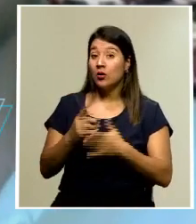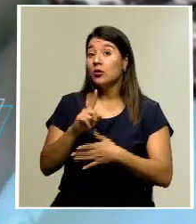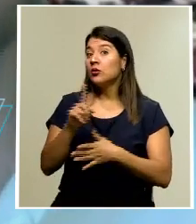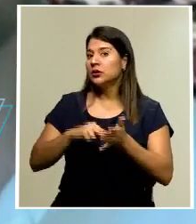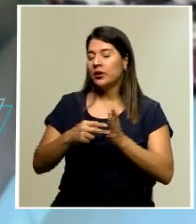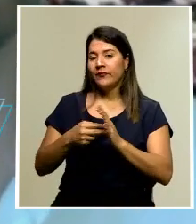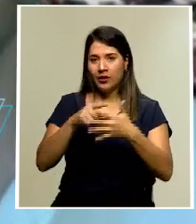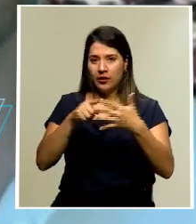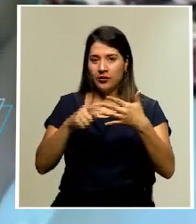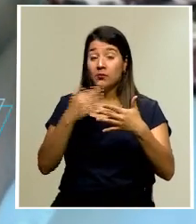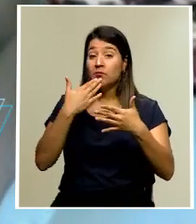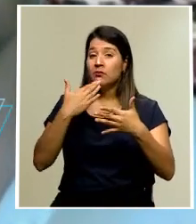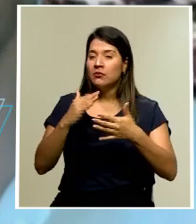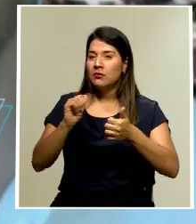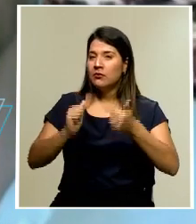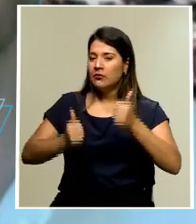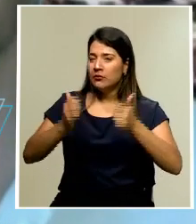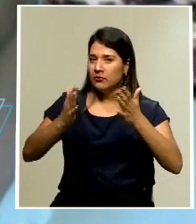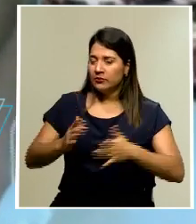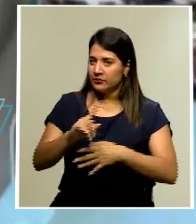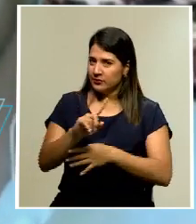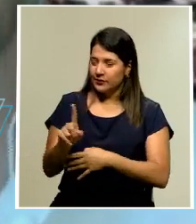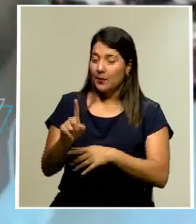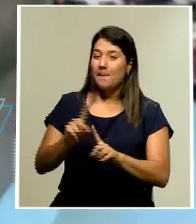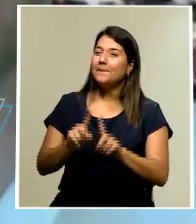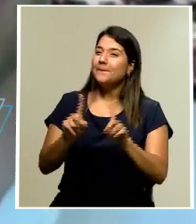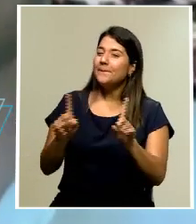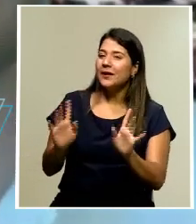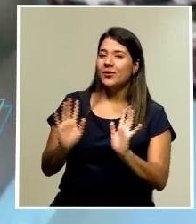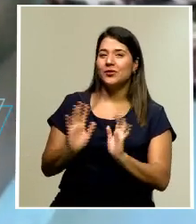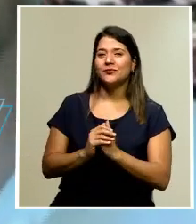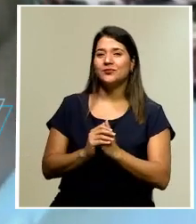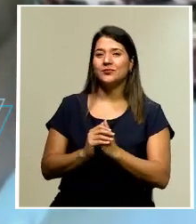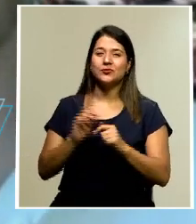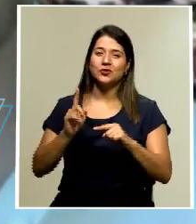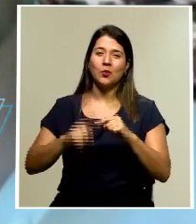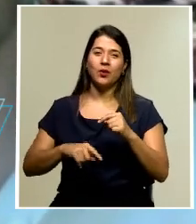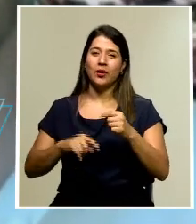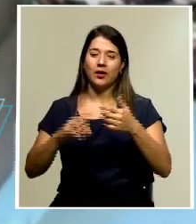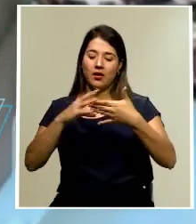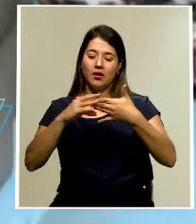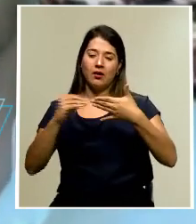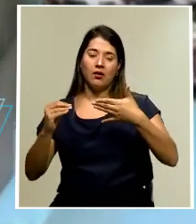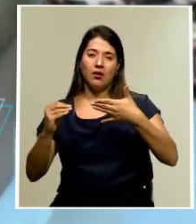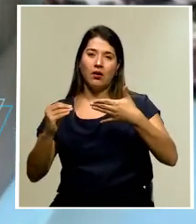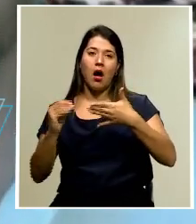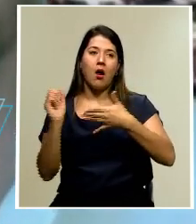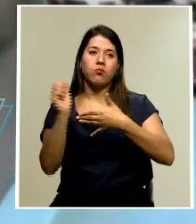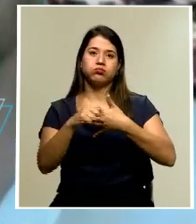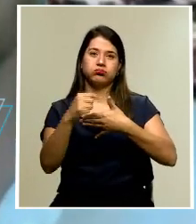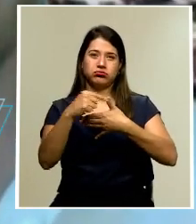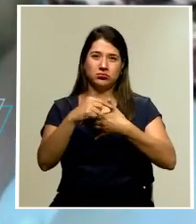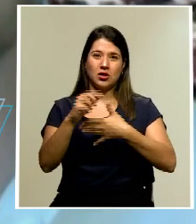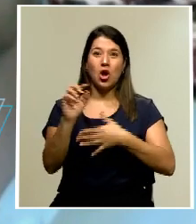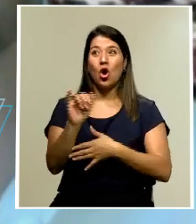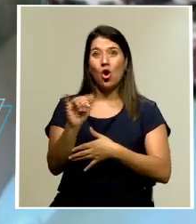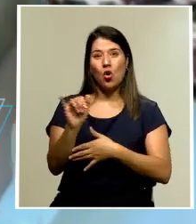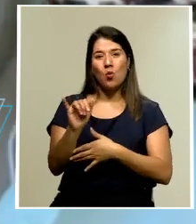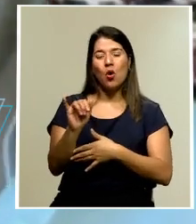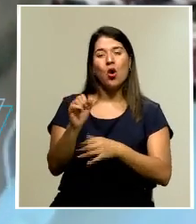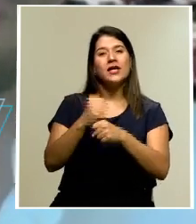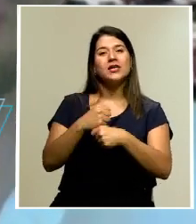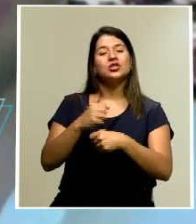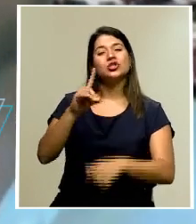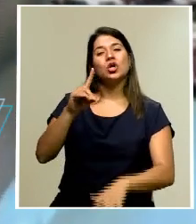malos candidatos, pero no necesariamente se le podría hacer la fórmula que sí ensayó don Antonio Álvarez de Santi hace 4 años, y que